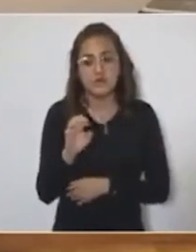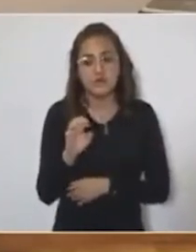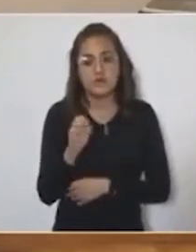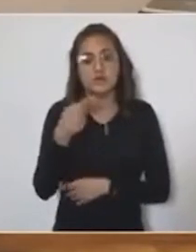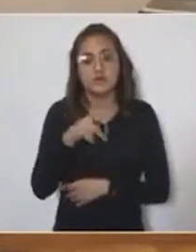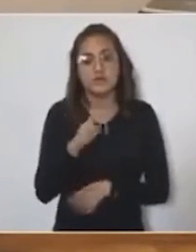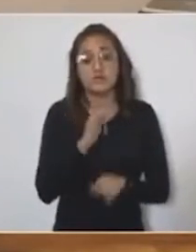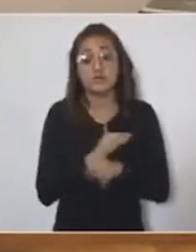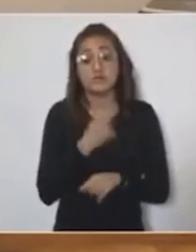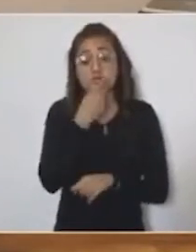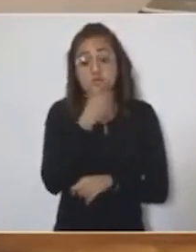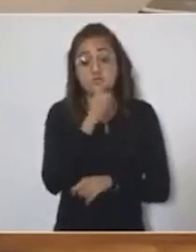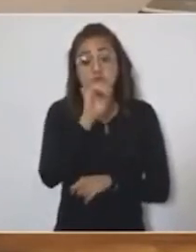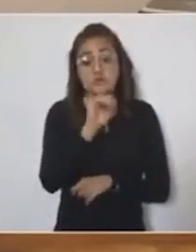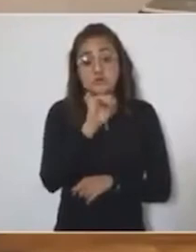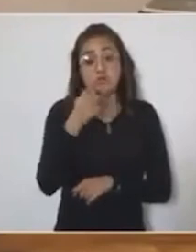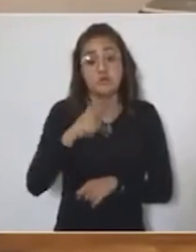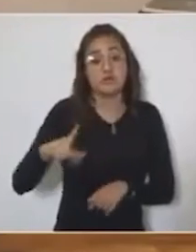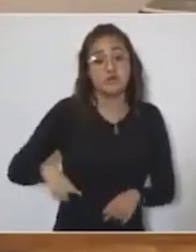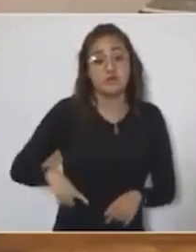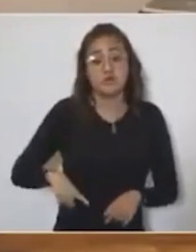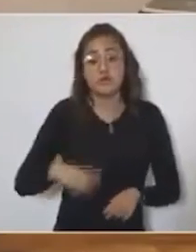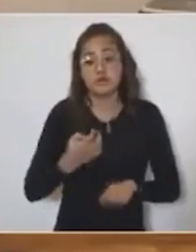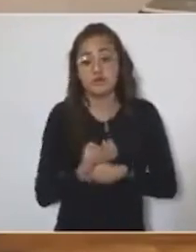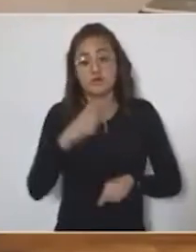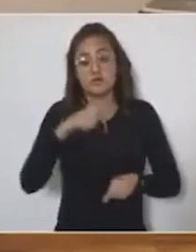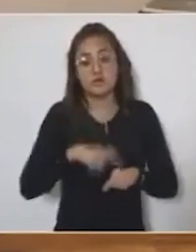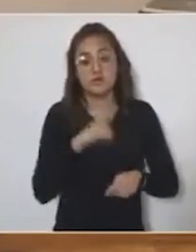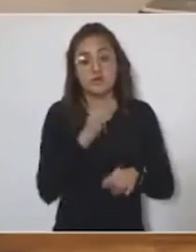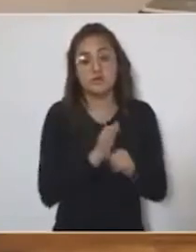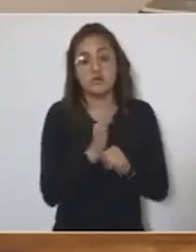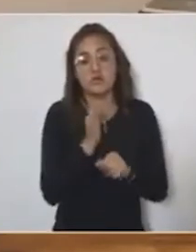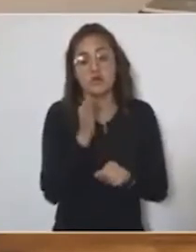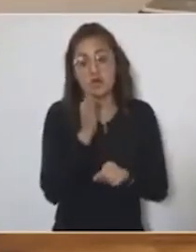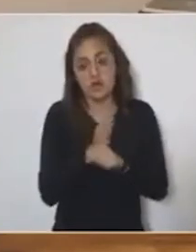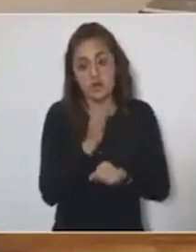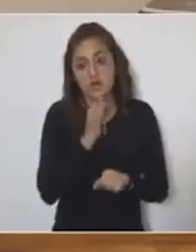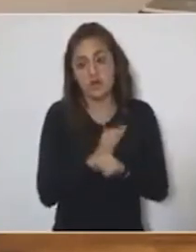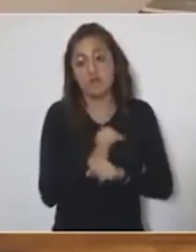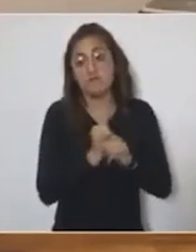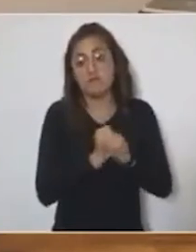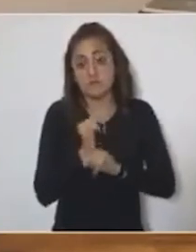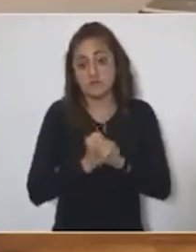Pero sí les digo que el gobierno del Estado está haciendo investigaciones,